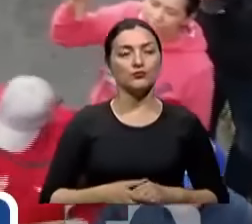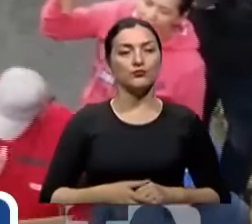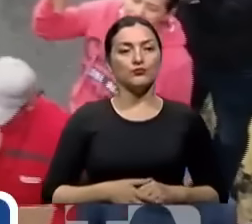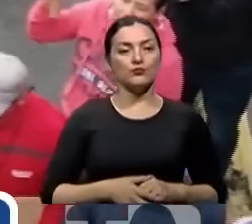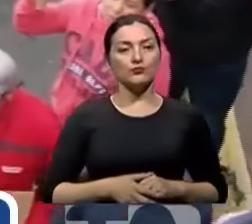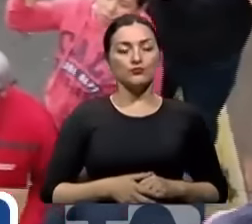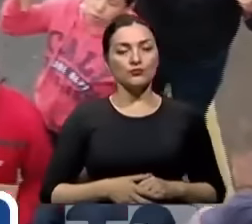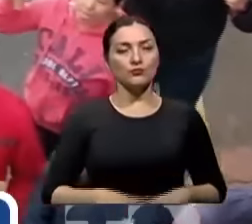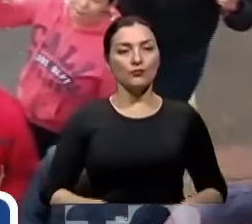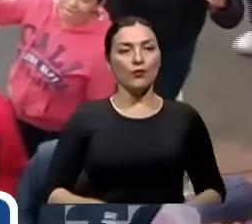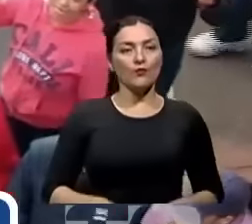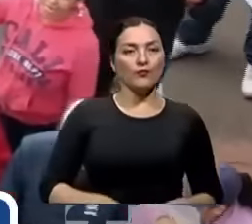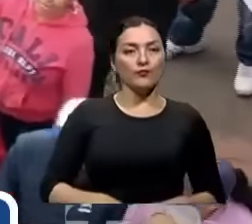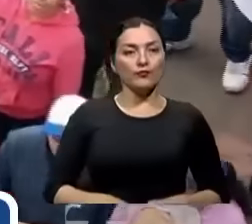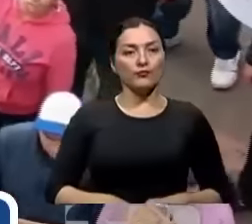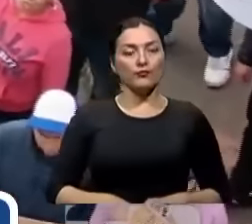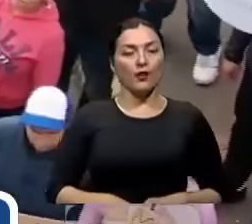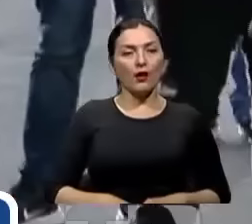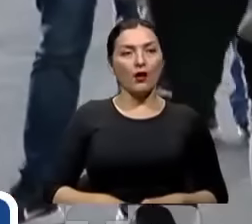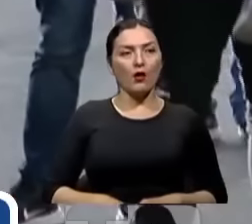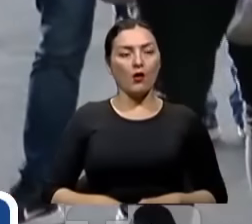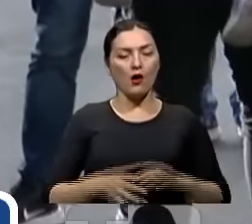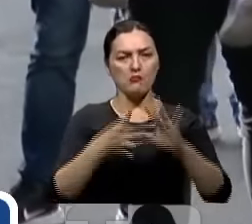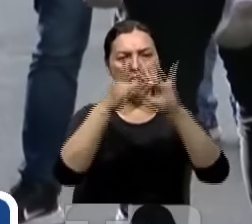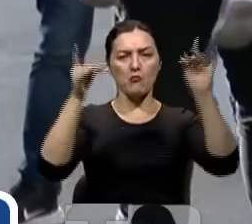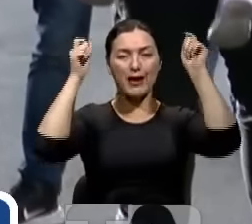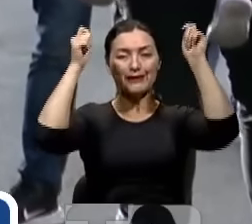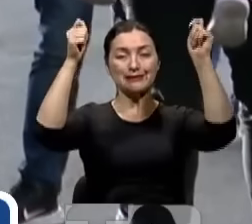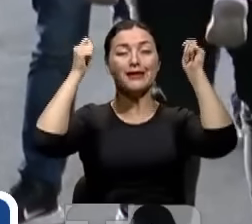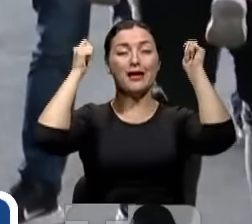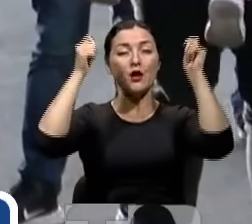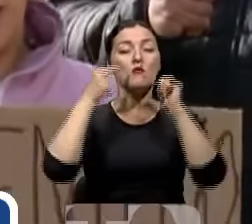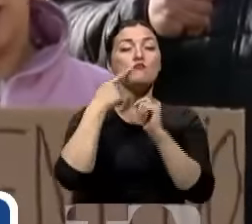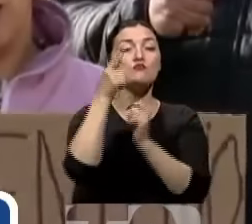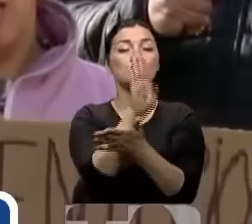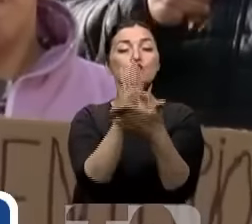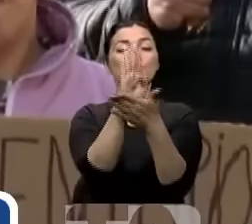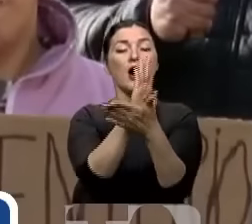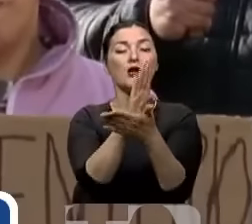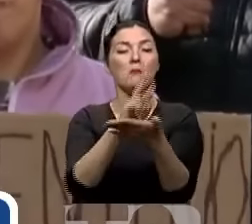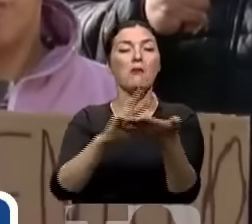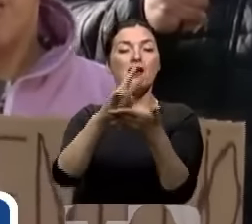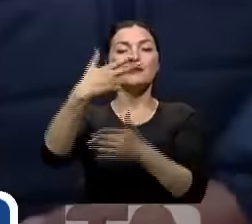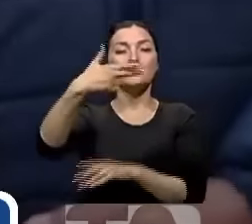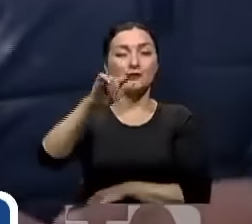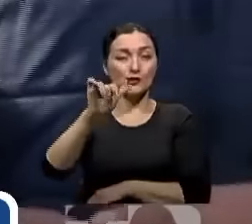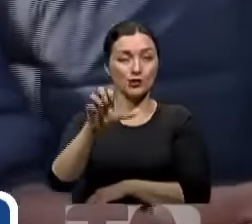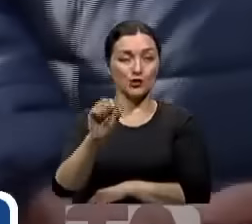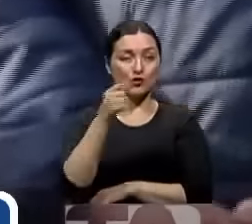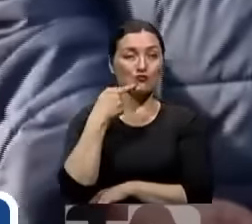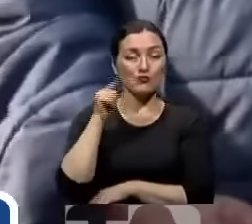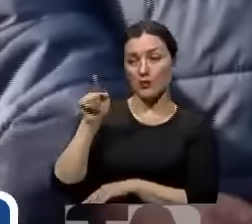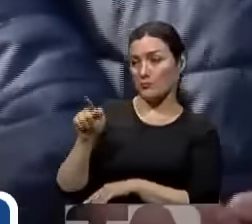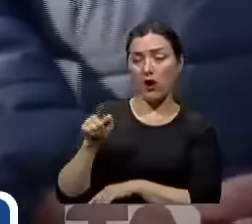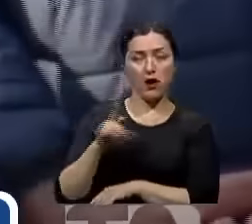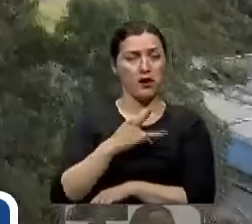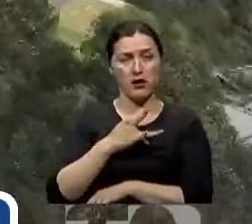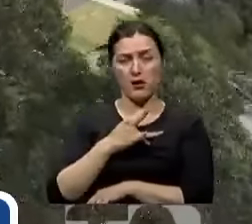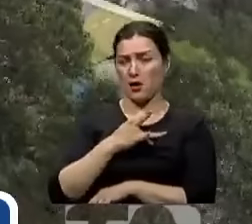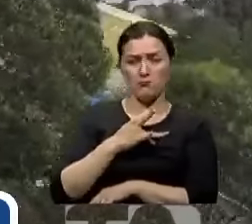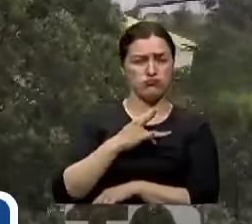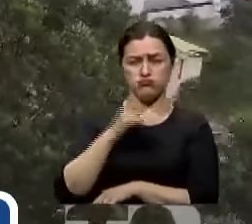Con carteles y silbatos salieron los moradores del barrio Los Eucaliptos, ubicado en el Valle de los Chillos, para demostrar su descontento con